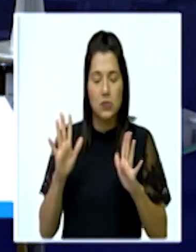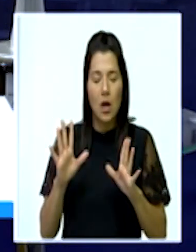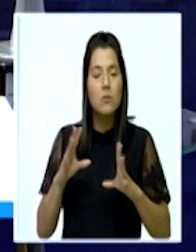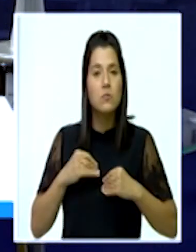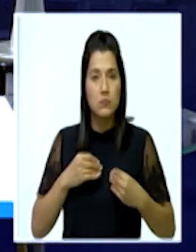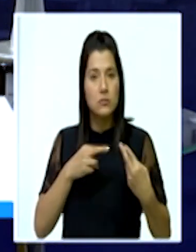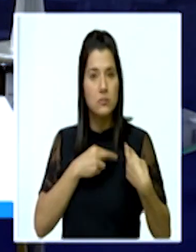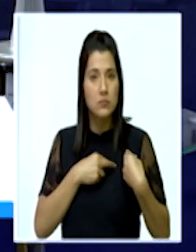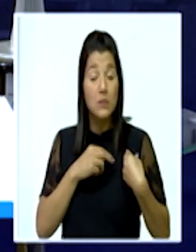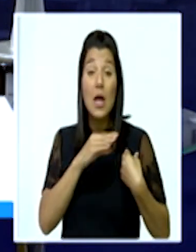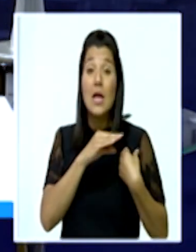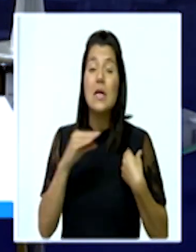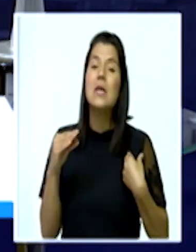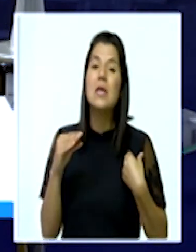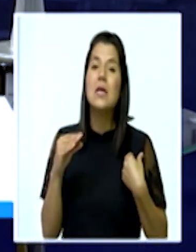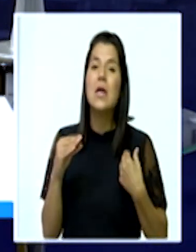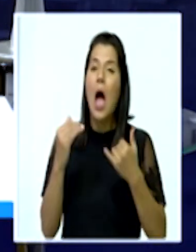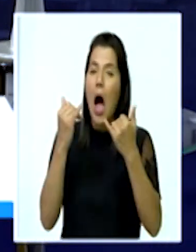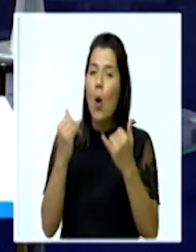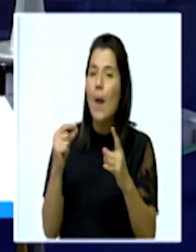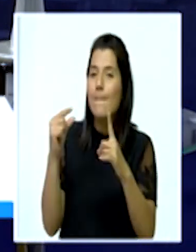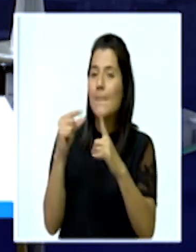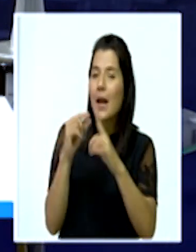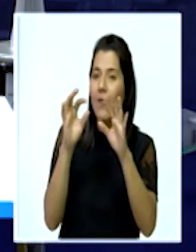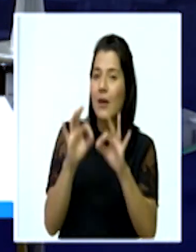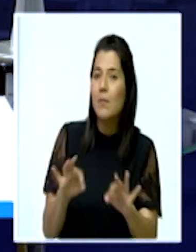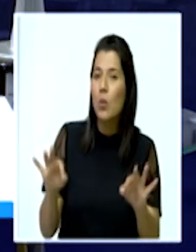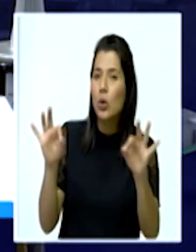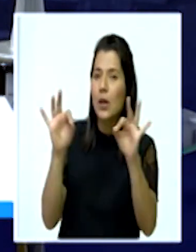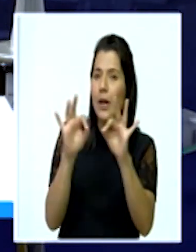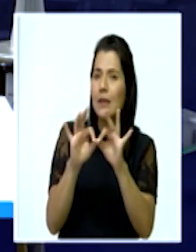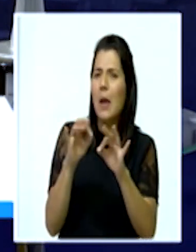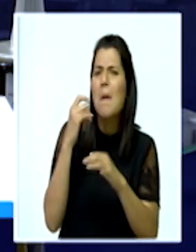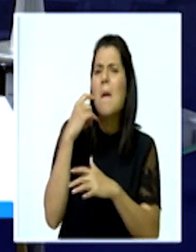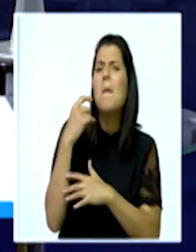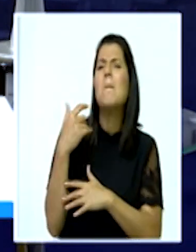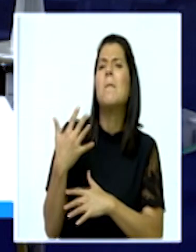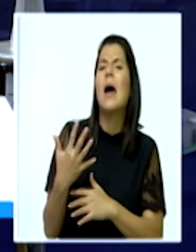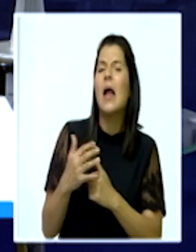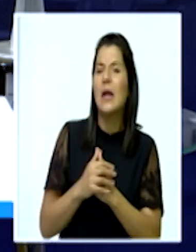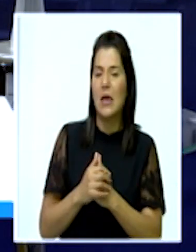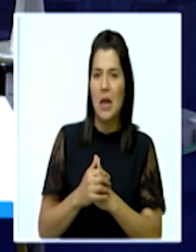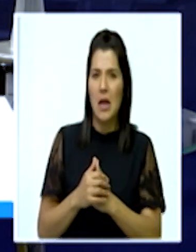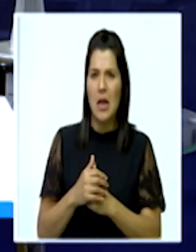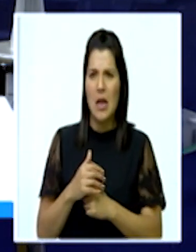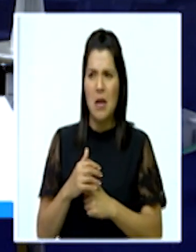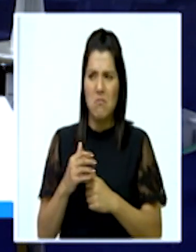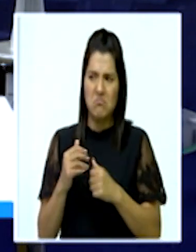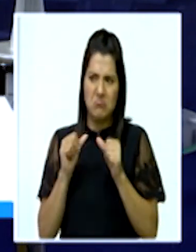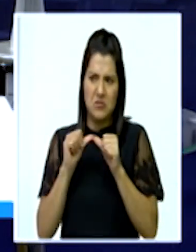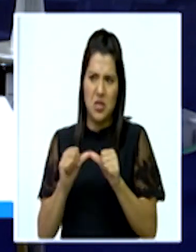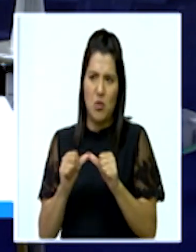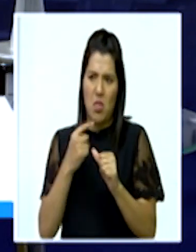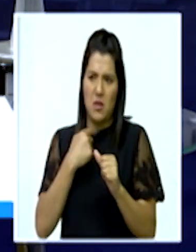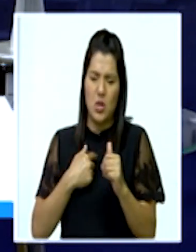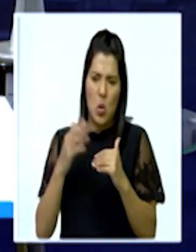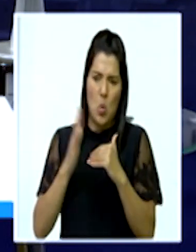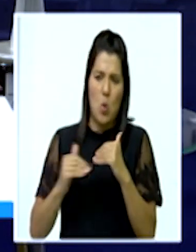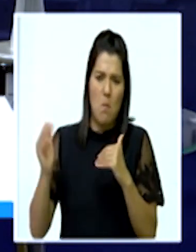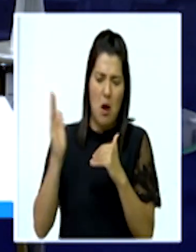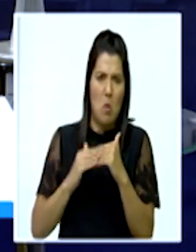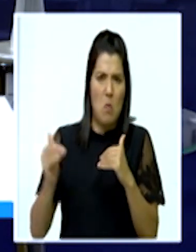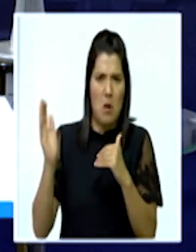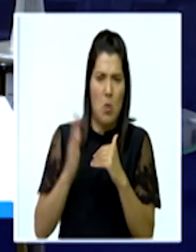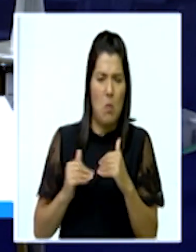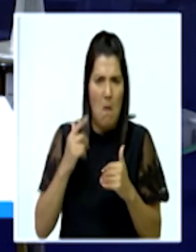Y aquí viene la palabra clave. ¿Para qué me sirve a mí culparme? Si vos haces esa